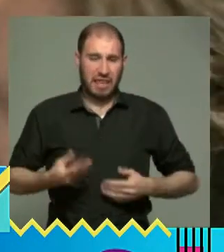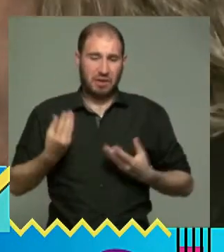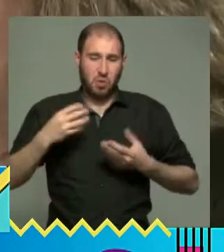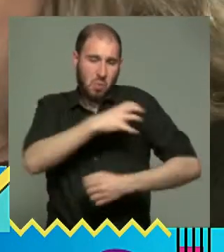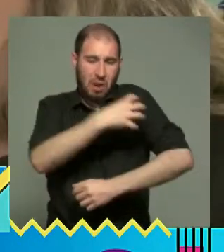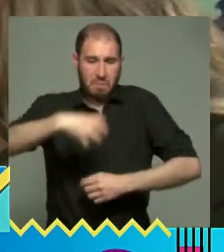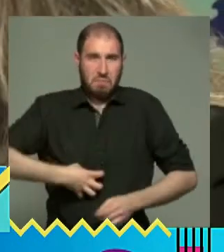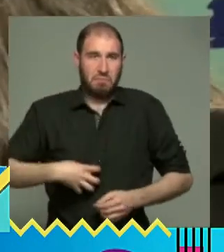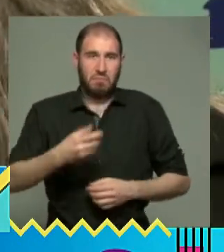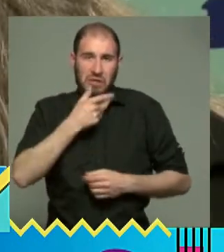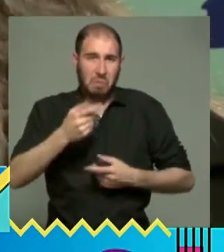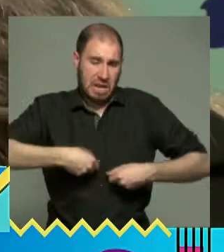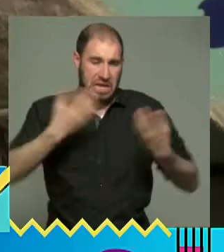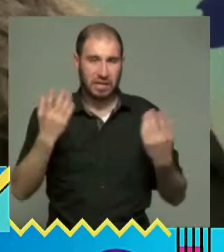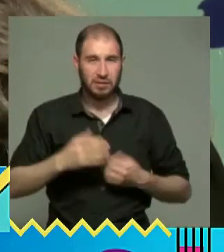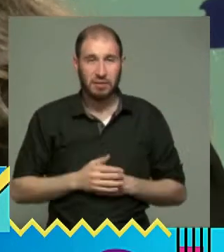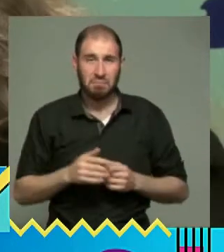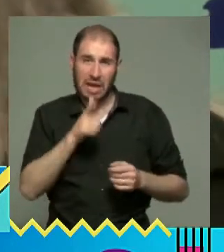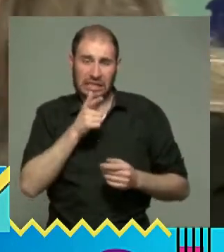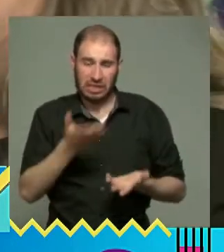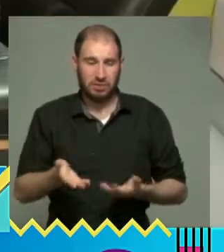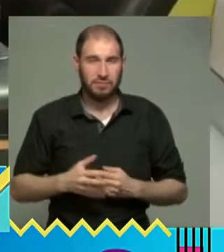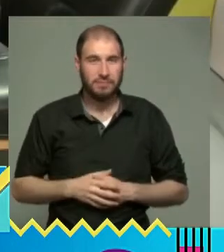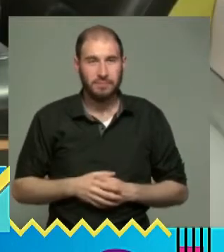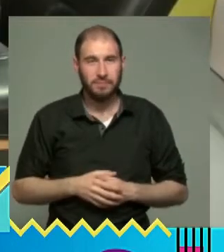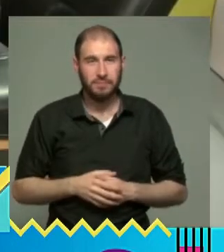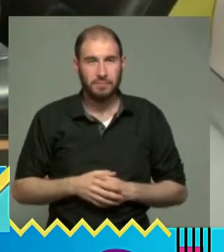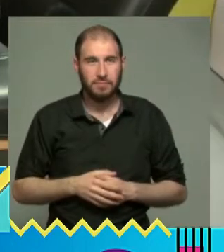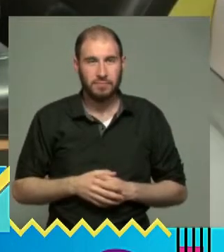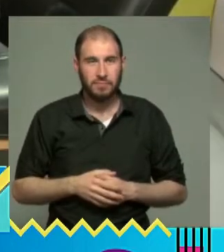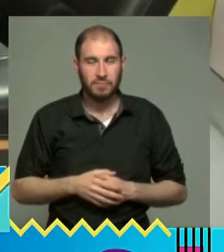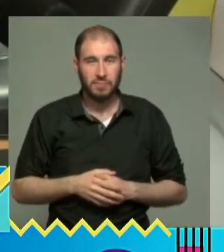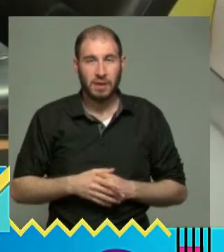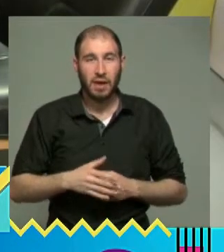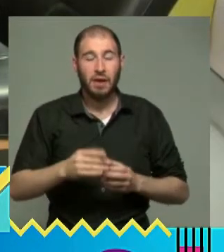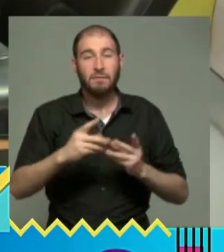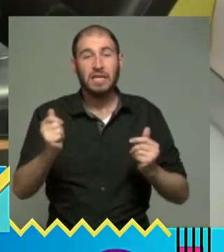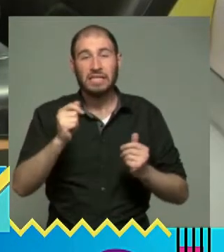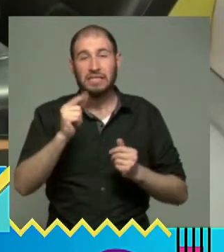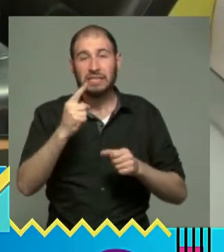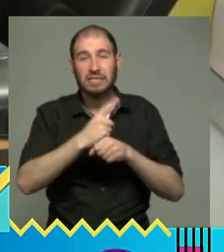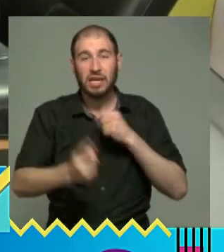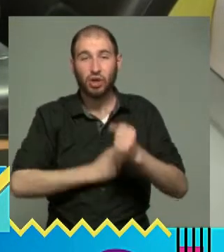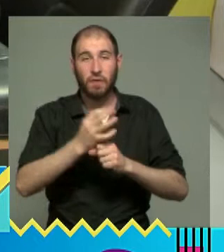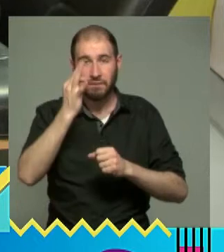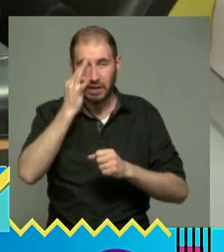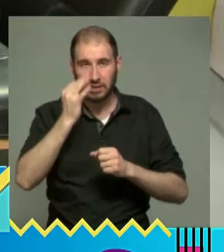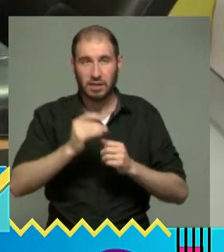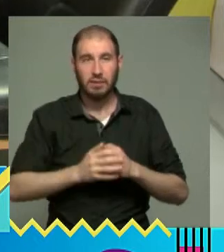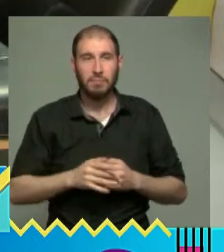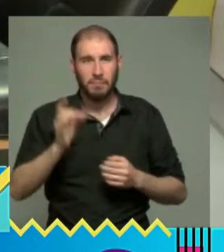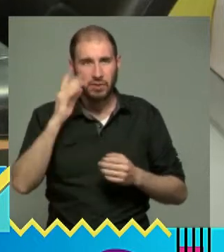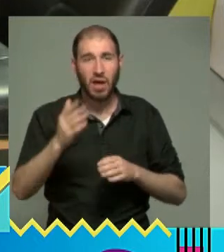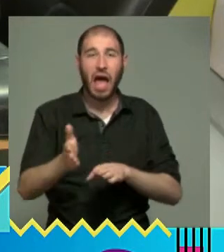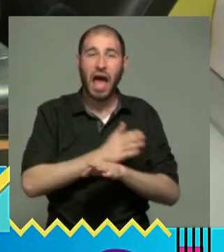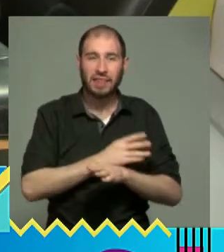puede ser retirado igual que el apéndice. Era más o menos así. A fines del siglo XX, con el genoma,